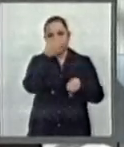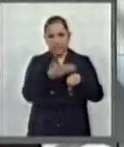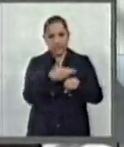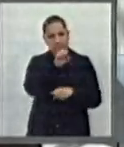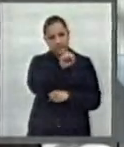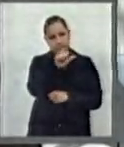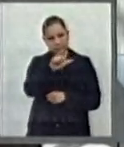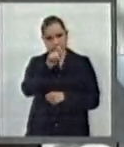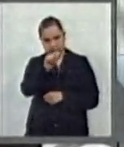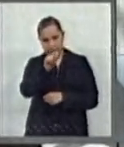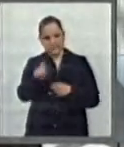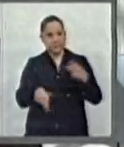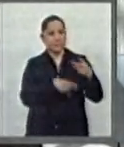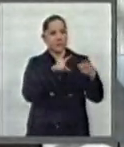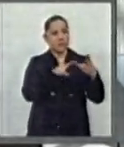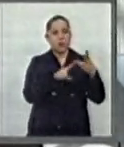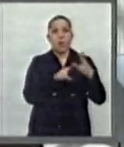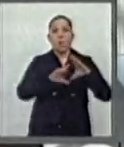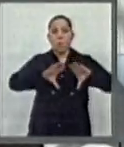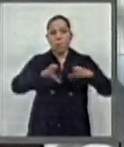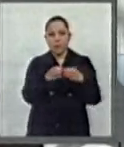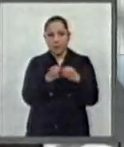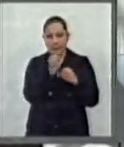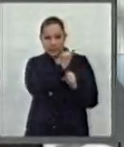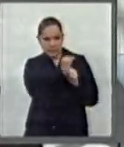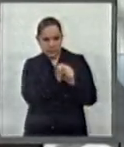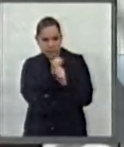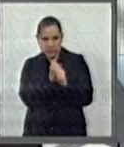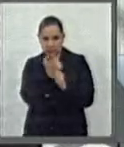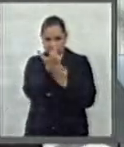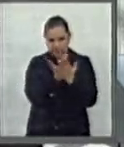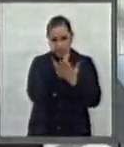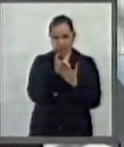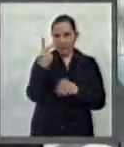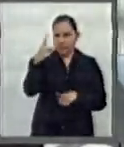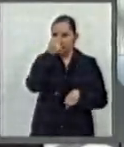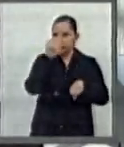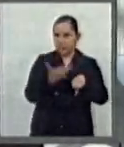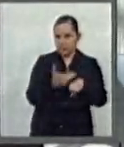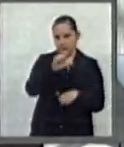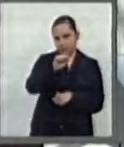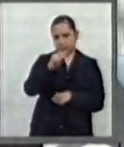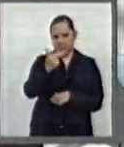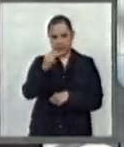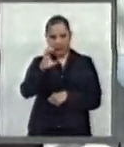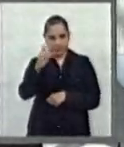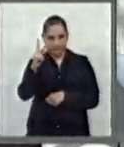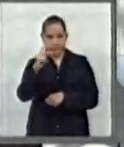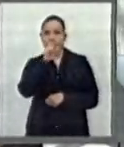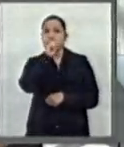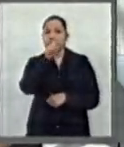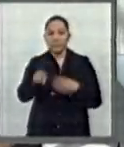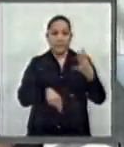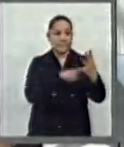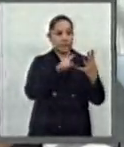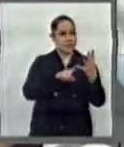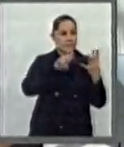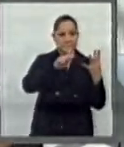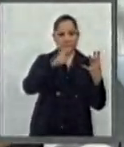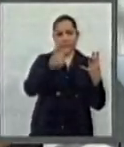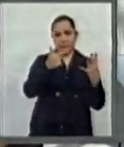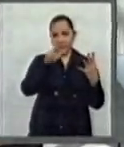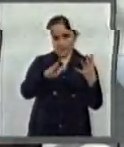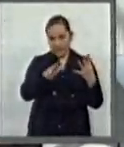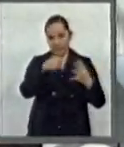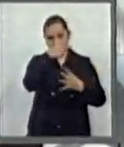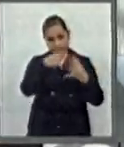a la Unidad de Inteligencia Financiera de la Secretaría de Hacienda y Crédito Público y a la Procuraduría General de la